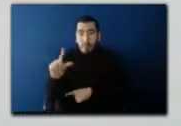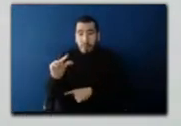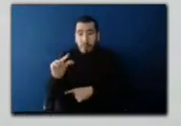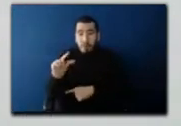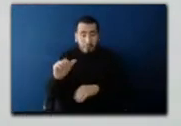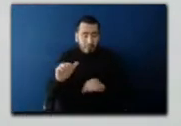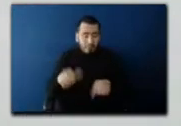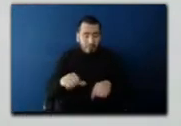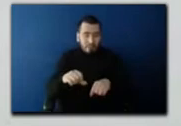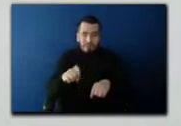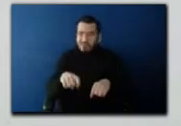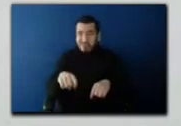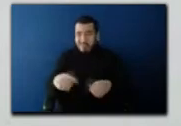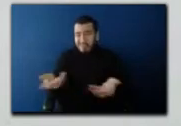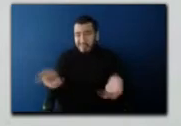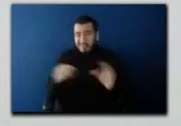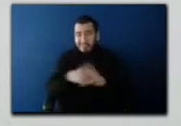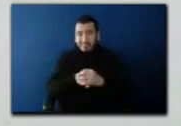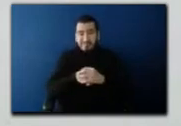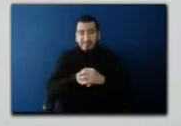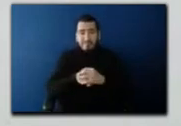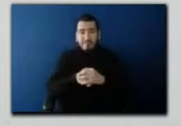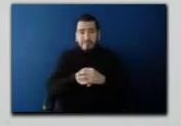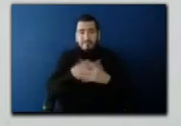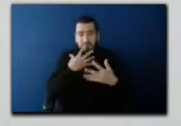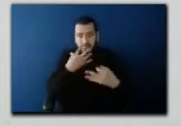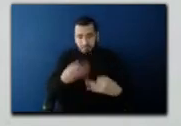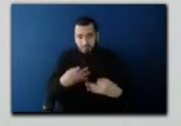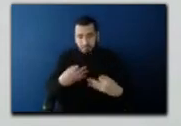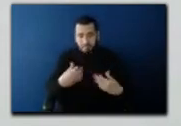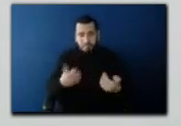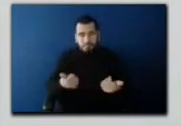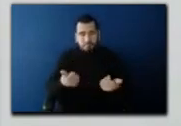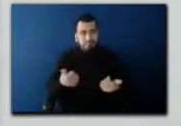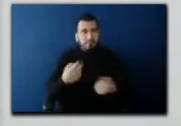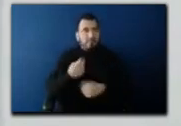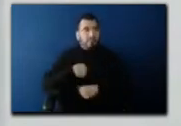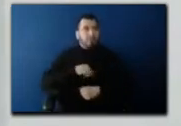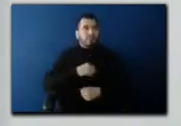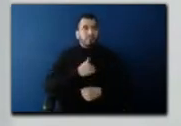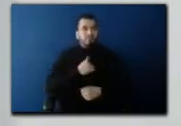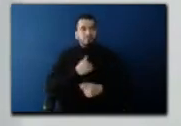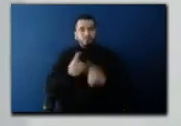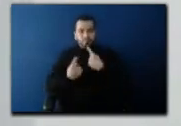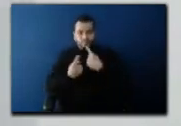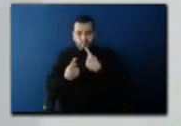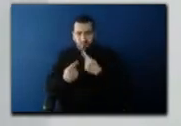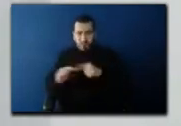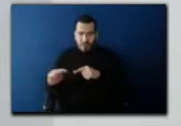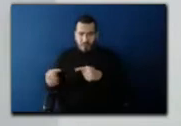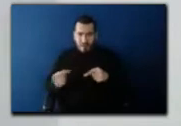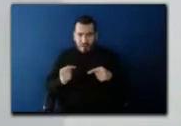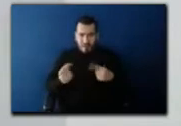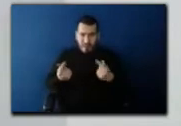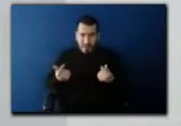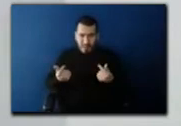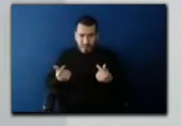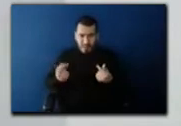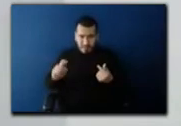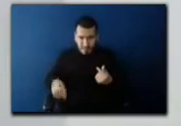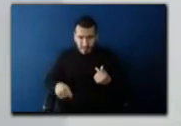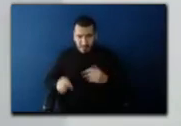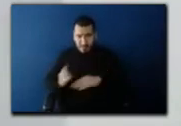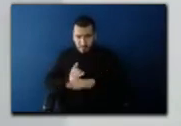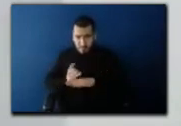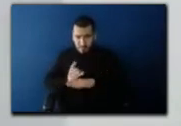necesita. Entonces, realmente para nosotros, la discusión sobre si el efectivo debería o no debería, esa es una discusión que nosotros no